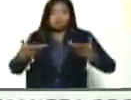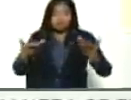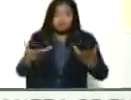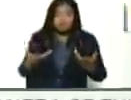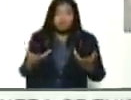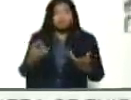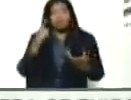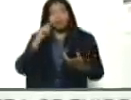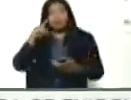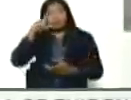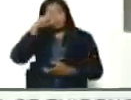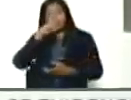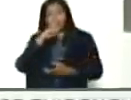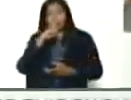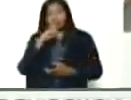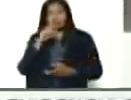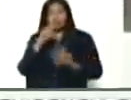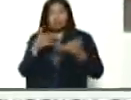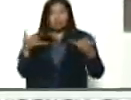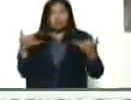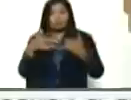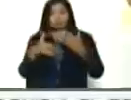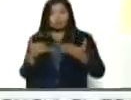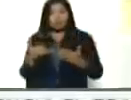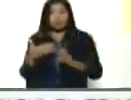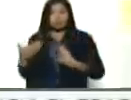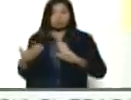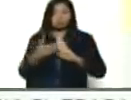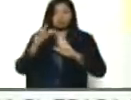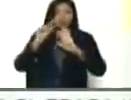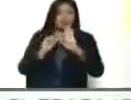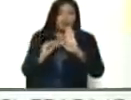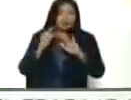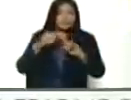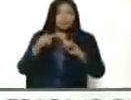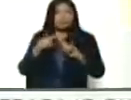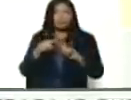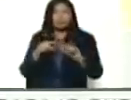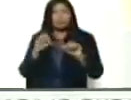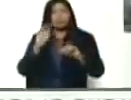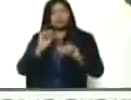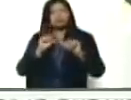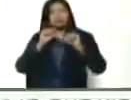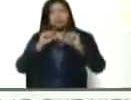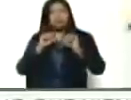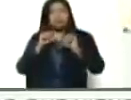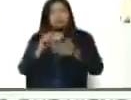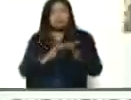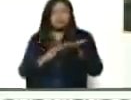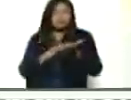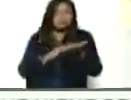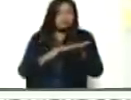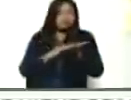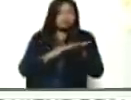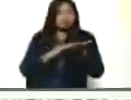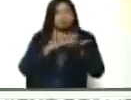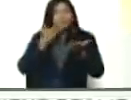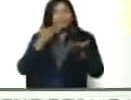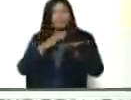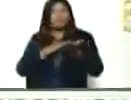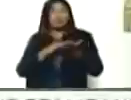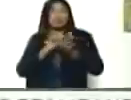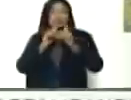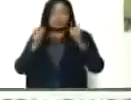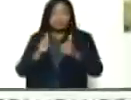que este año en año niña fue una afectación muy baja pero que tenemos que seguir mejorando para mejorar nuestro